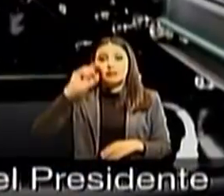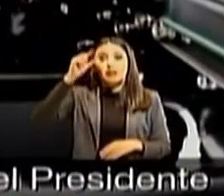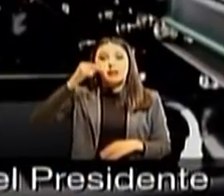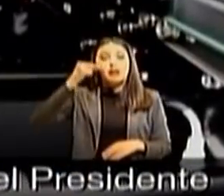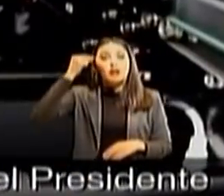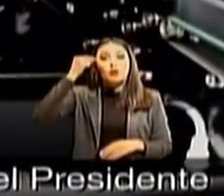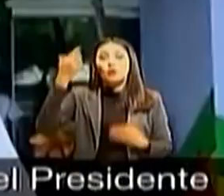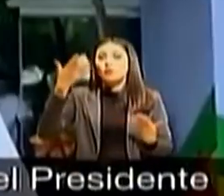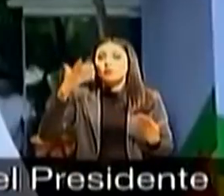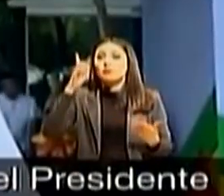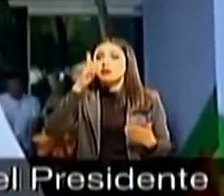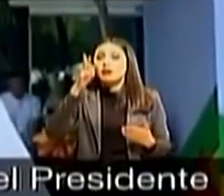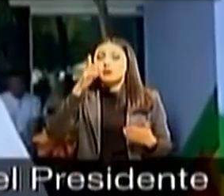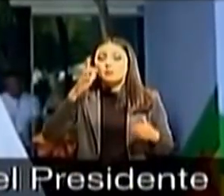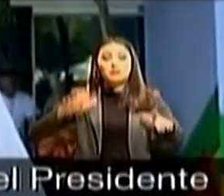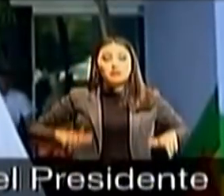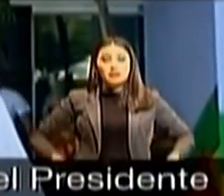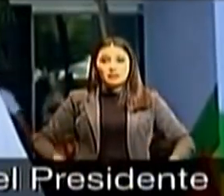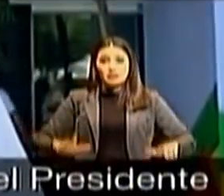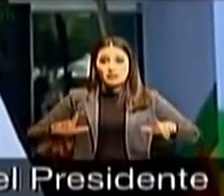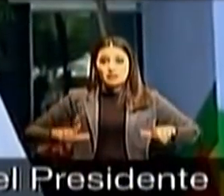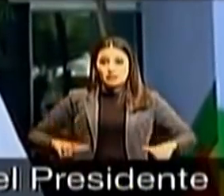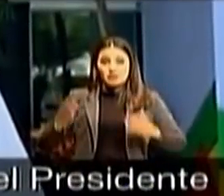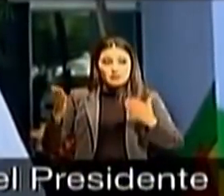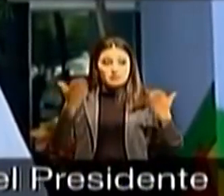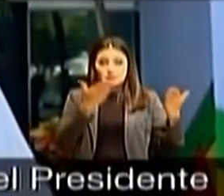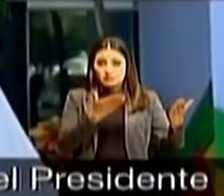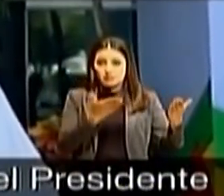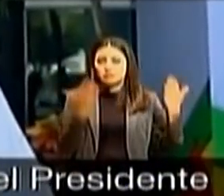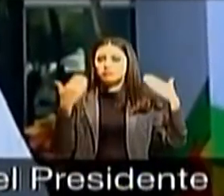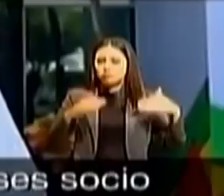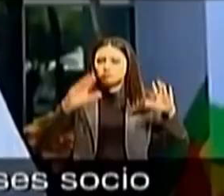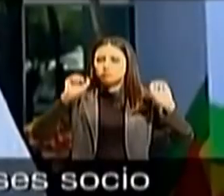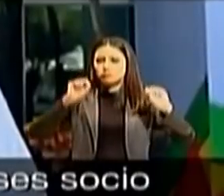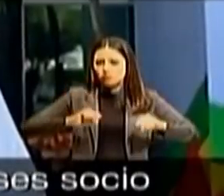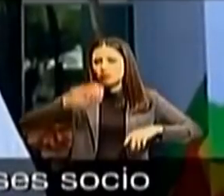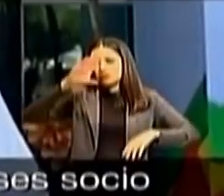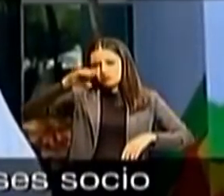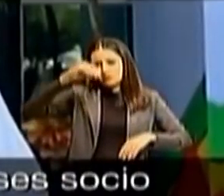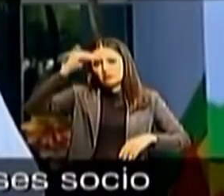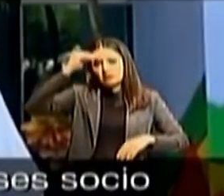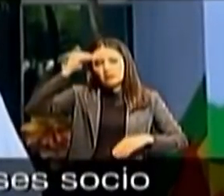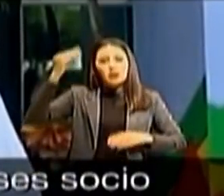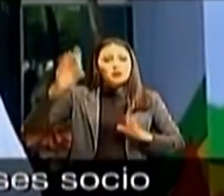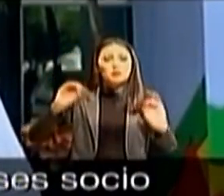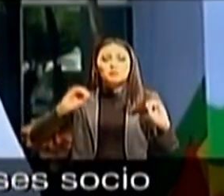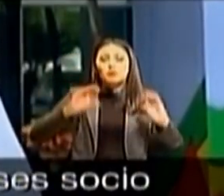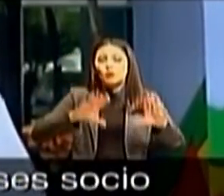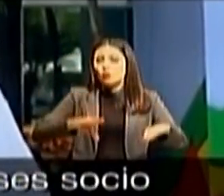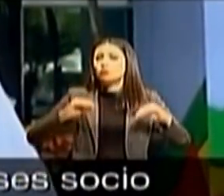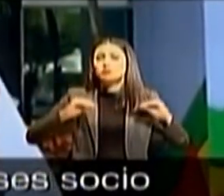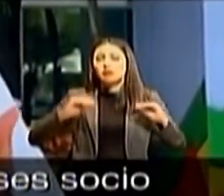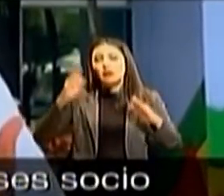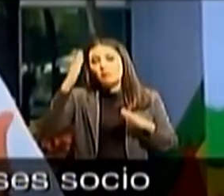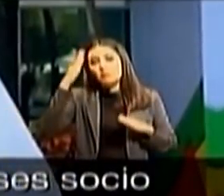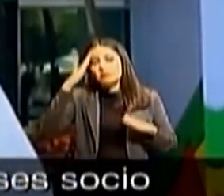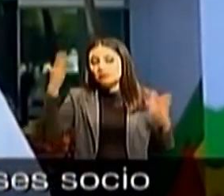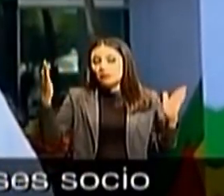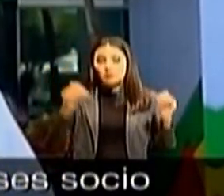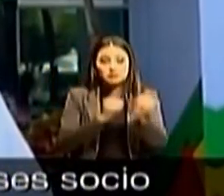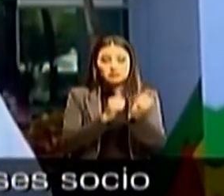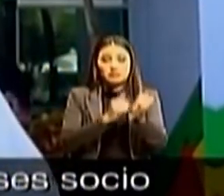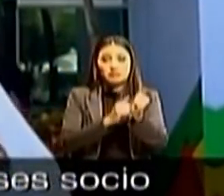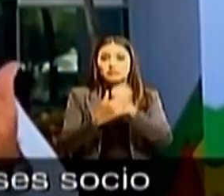gobierno nacional, liderado por el presidente Lenín Moreno Garcés, ha considerado como prioritario acercarse